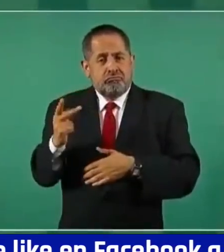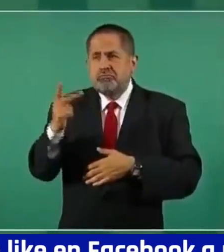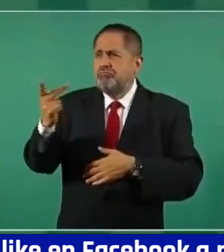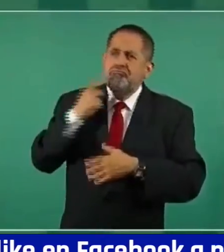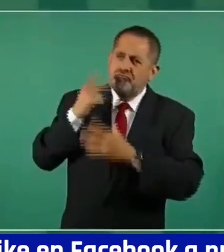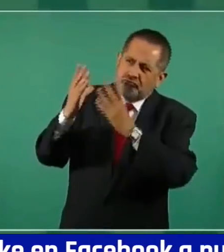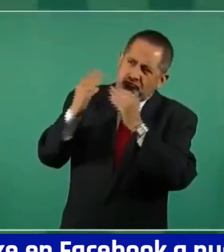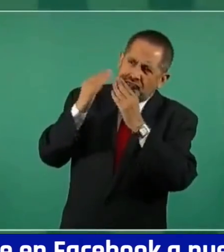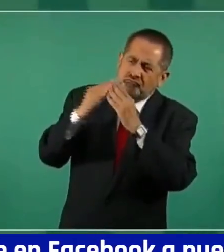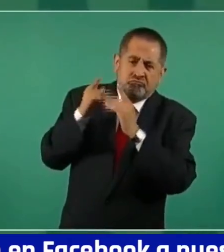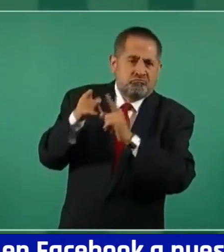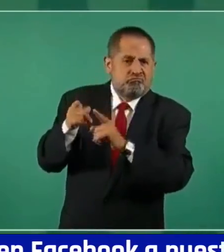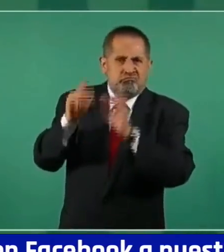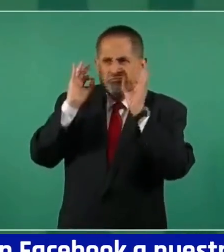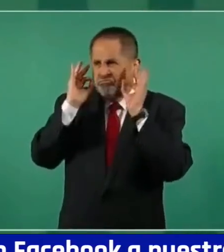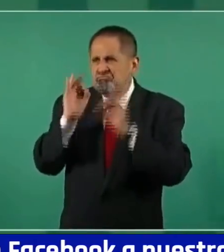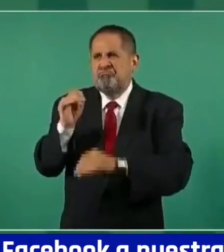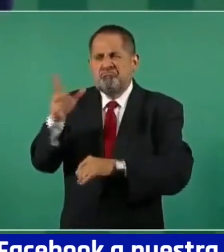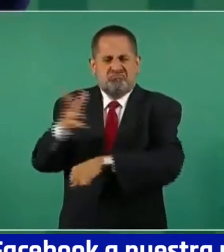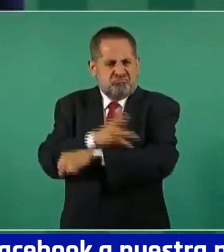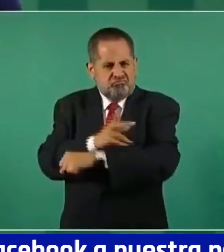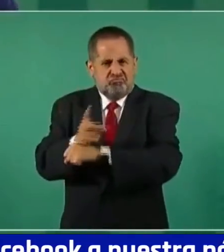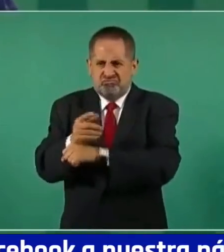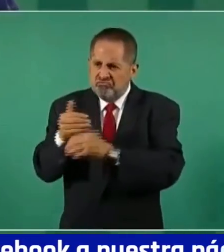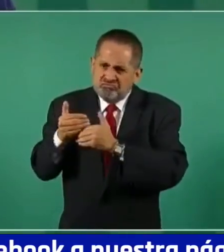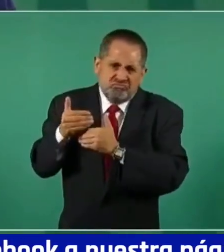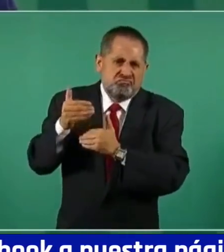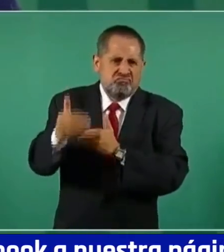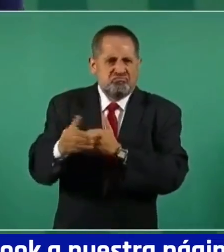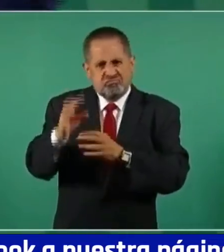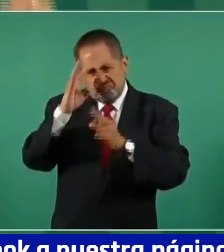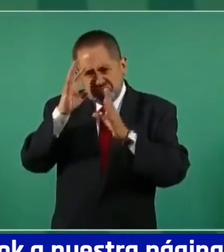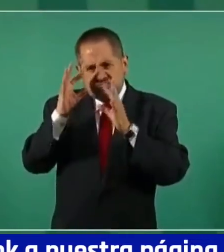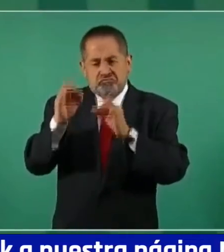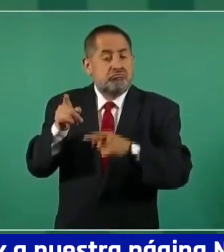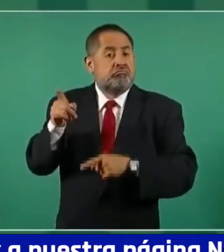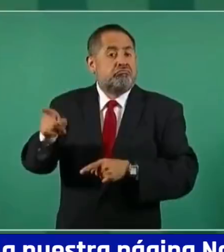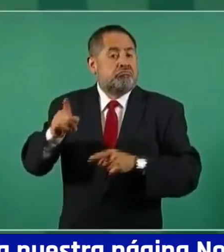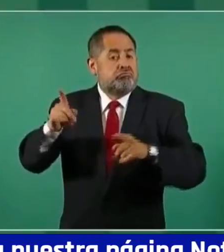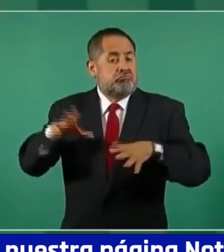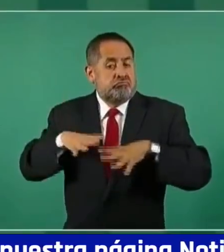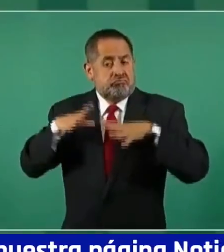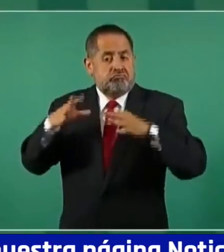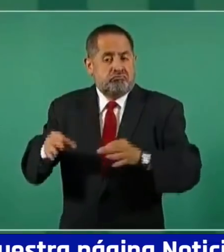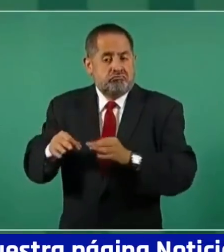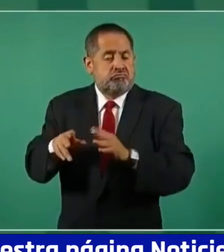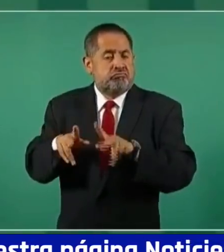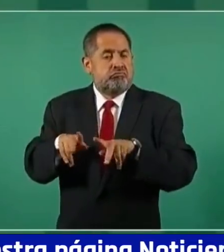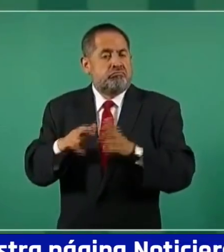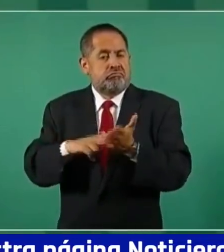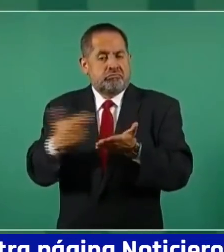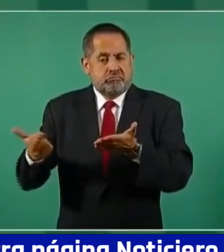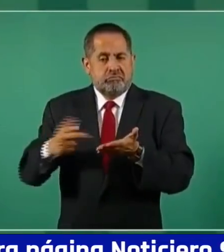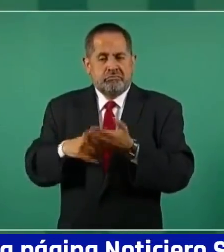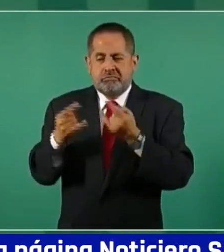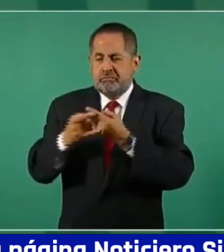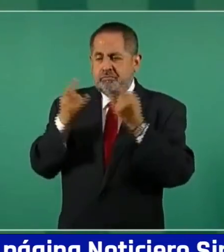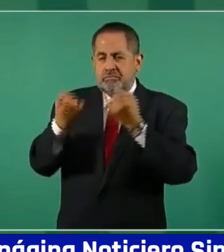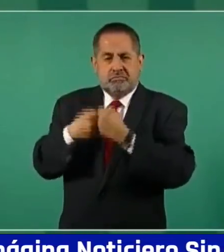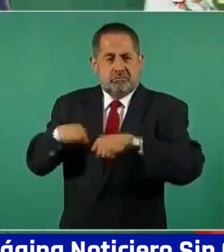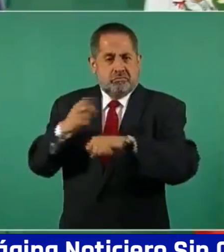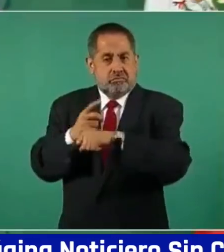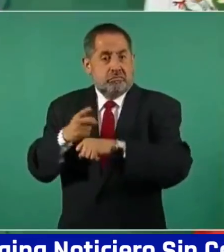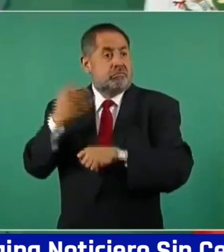era un hombre de avanzada, fundador de la revista Historia y Sociedad, una de las